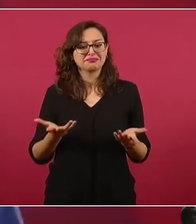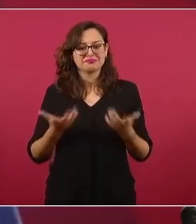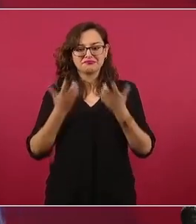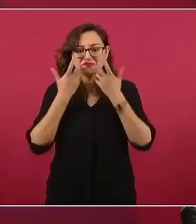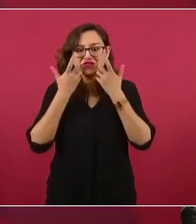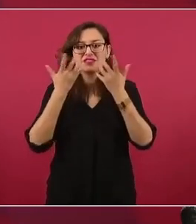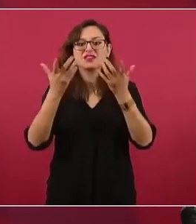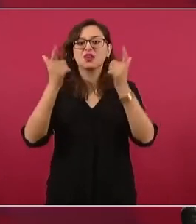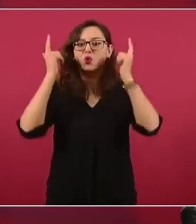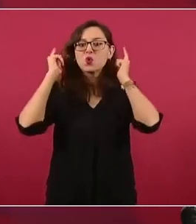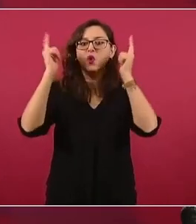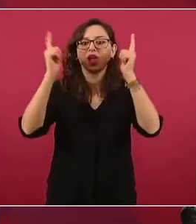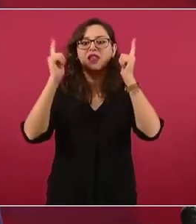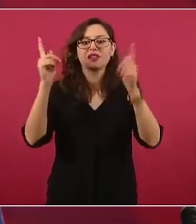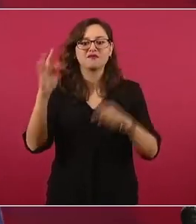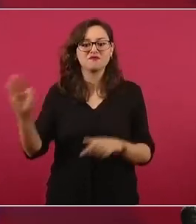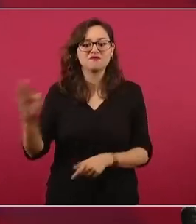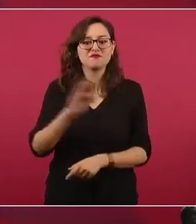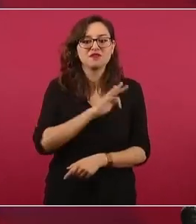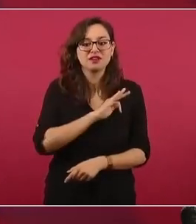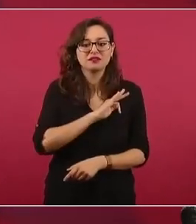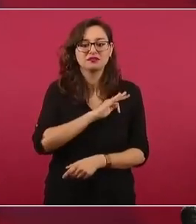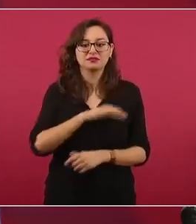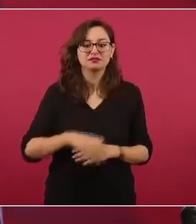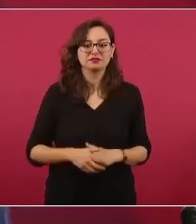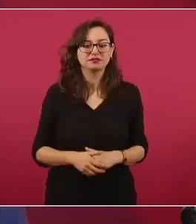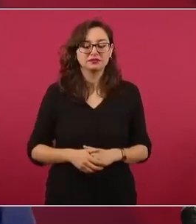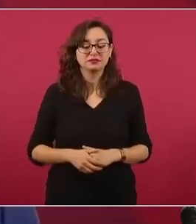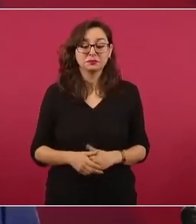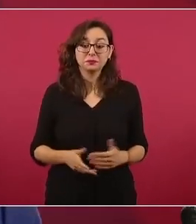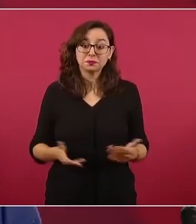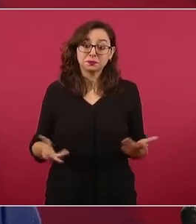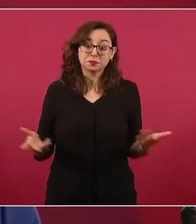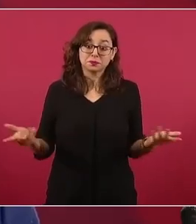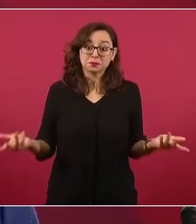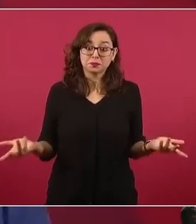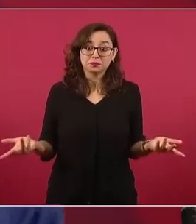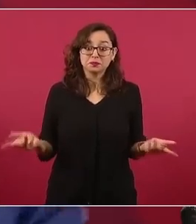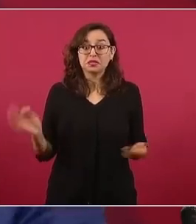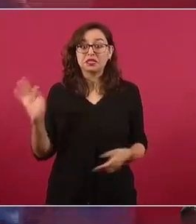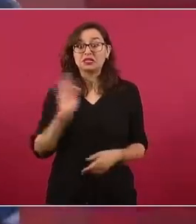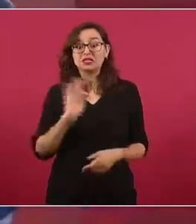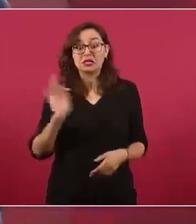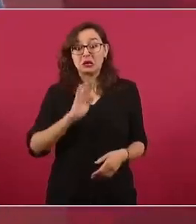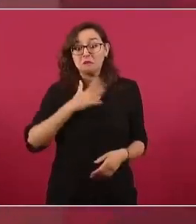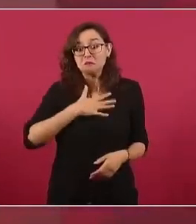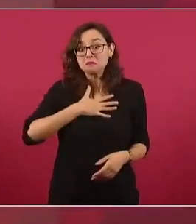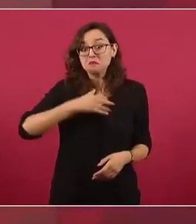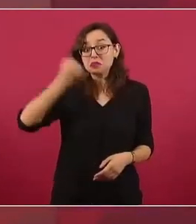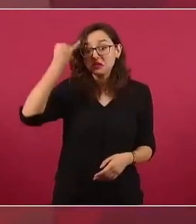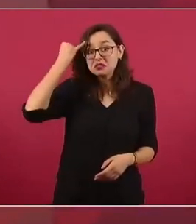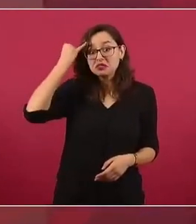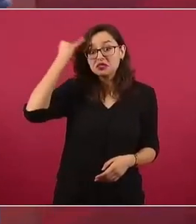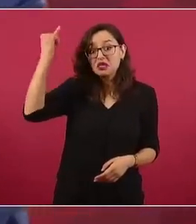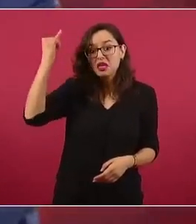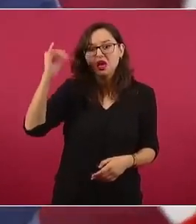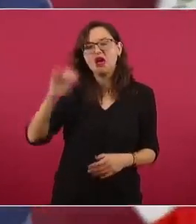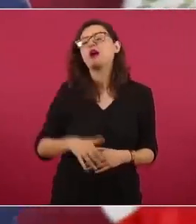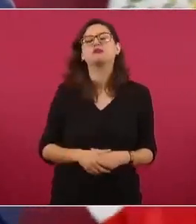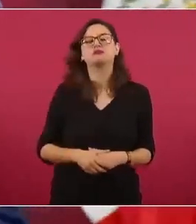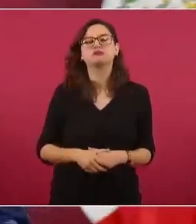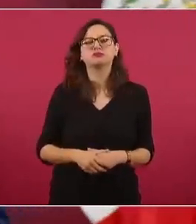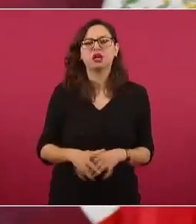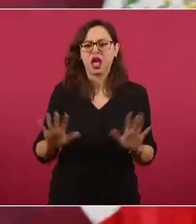Y bueno, si todo esto es subjetivo, pues vámonos a las